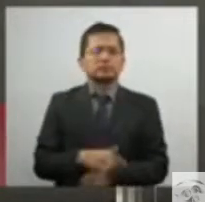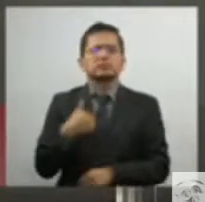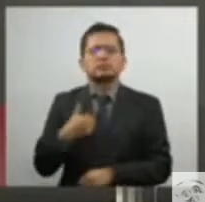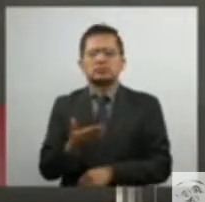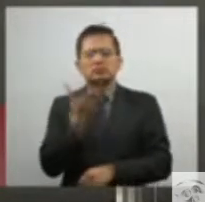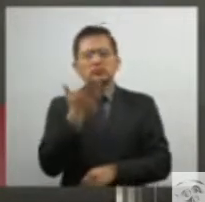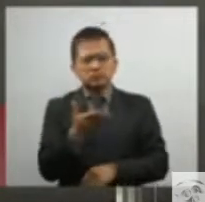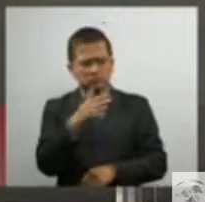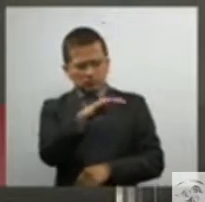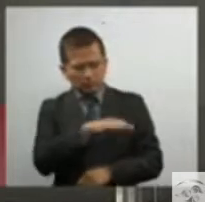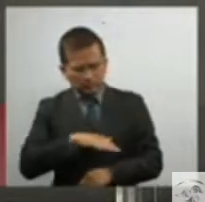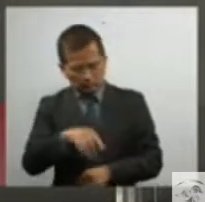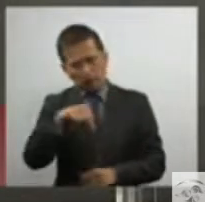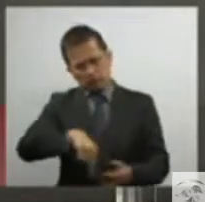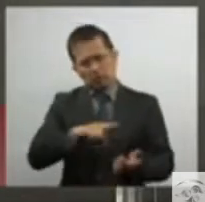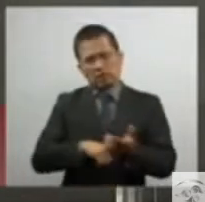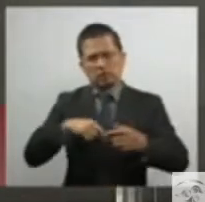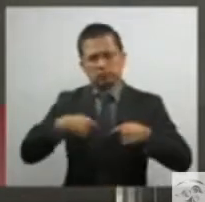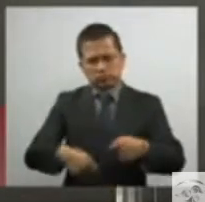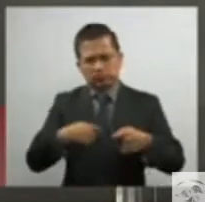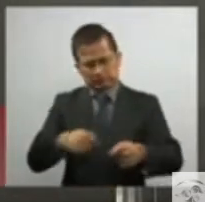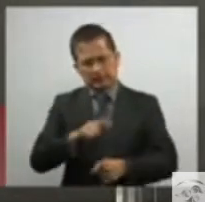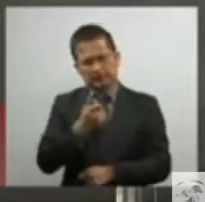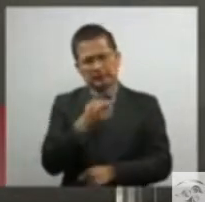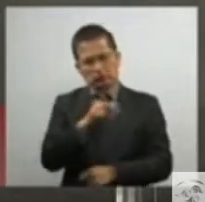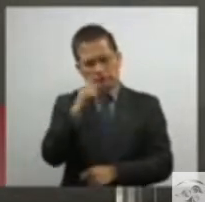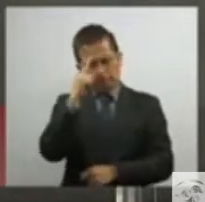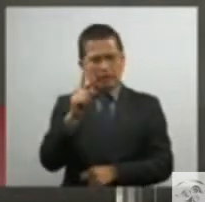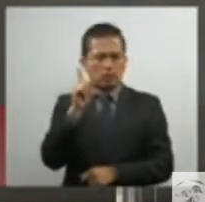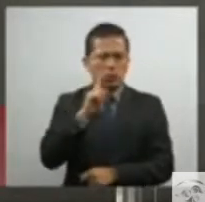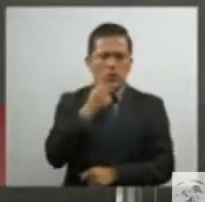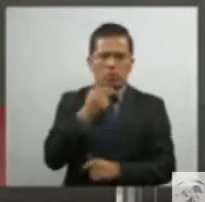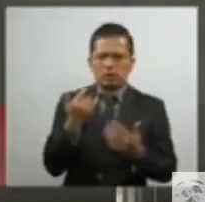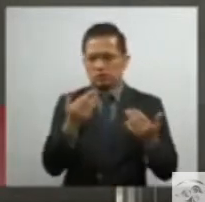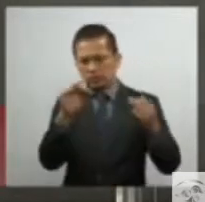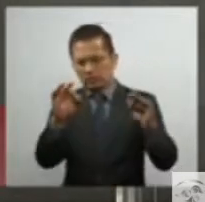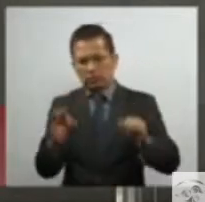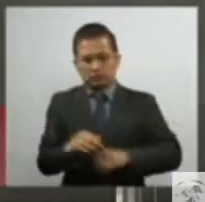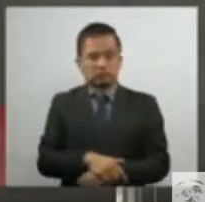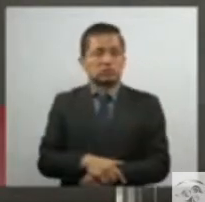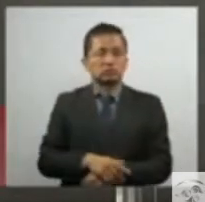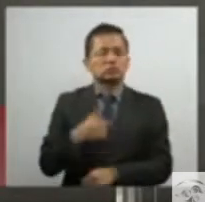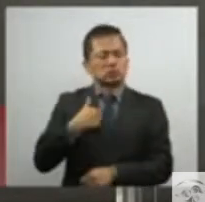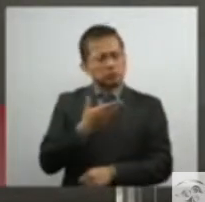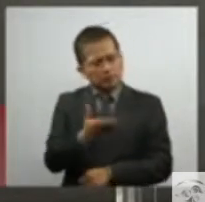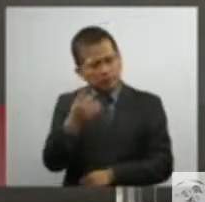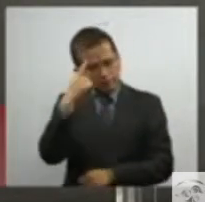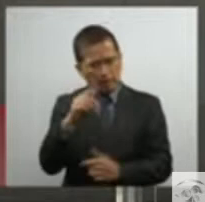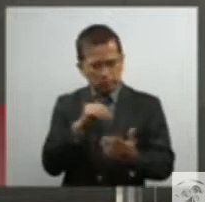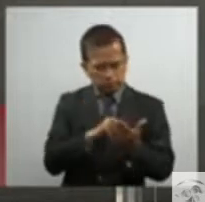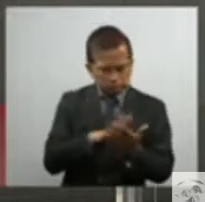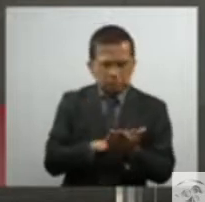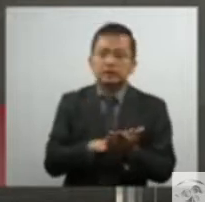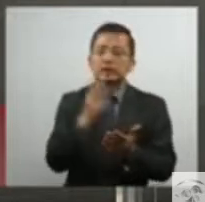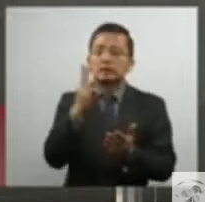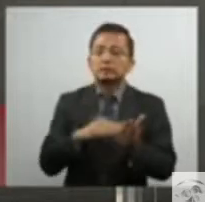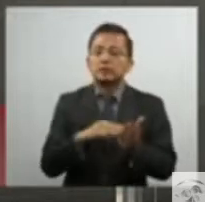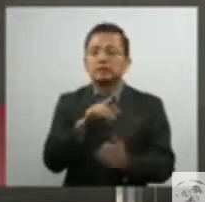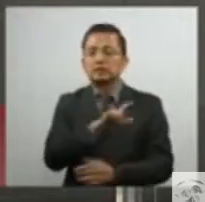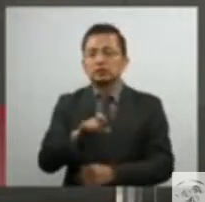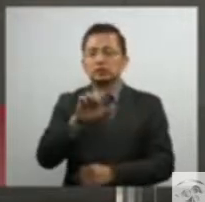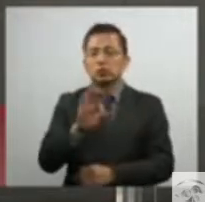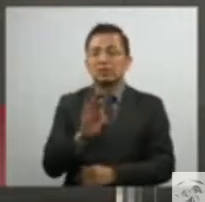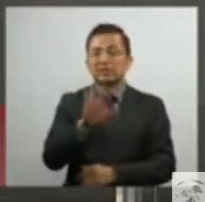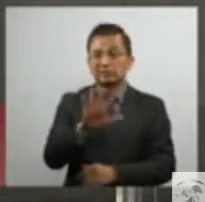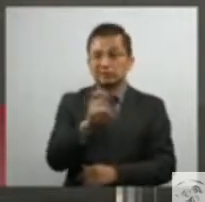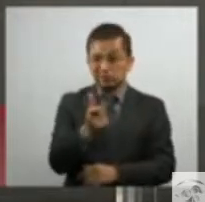un programa emergente y temporal para otorgar ese ingreso único vital de 3.745 pesos por 3 meses